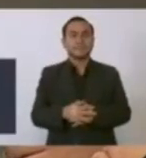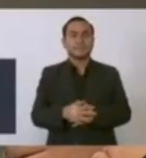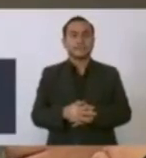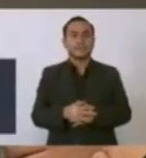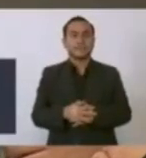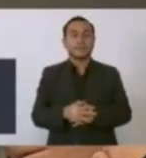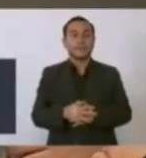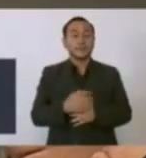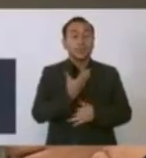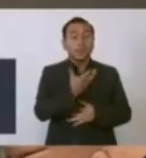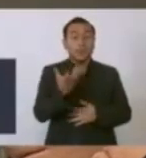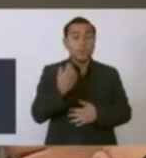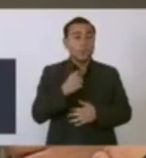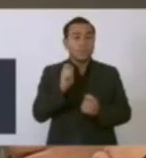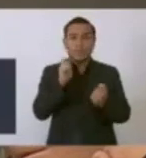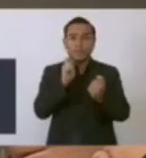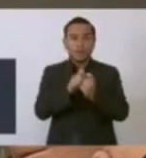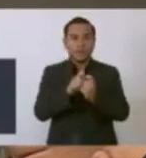es lo correcto.